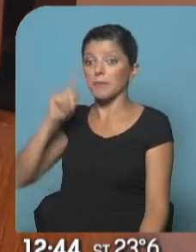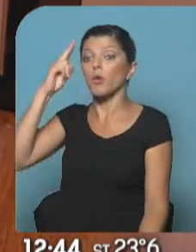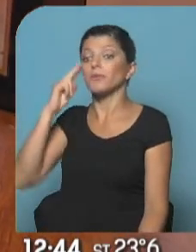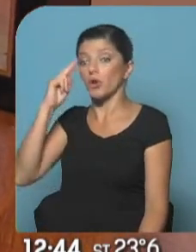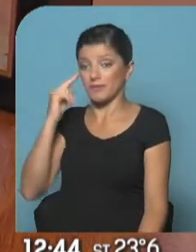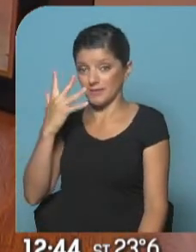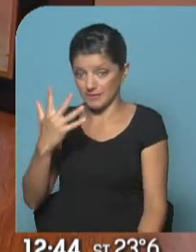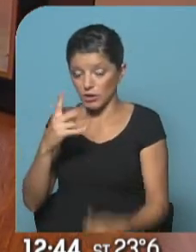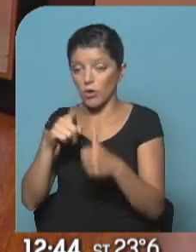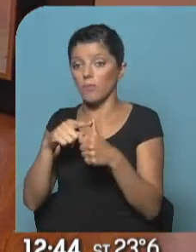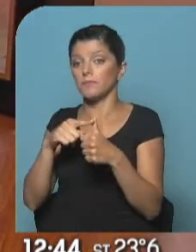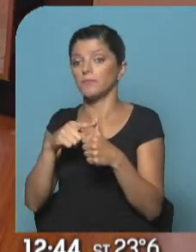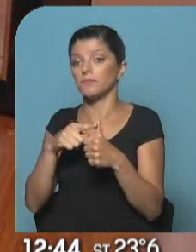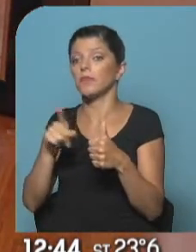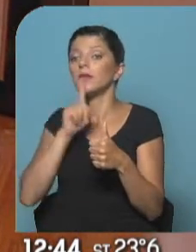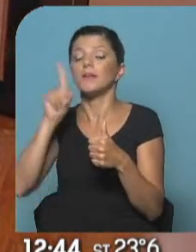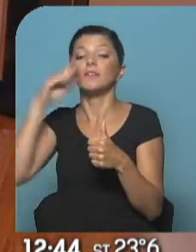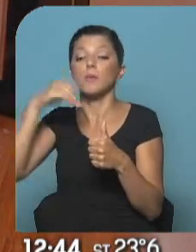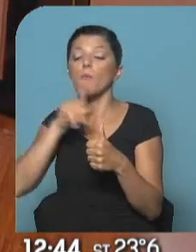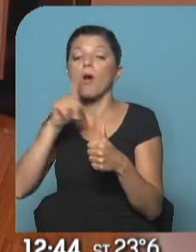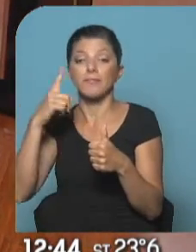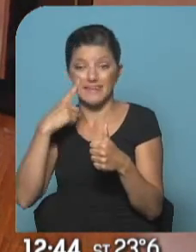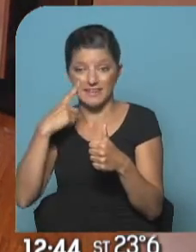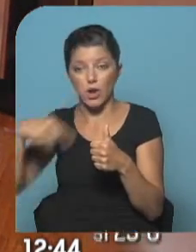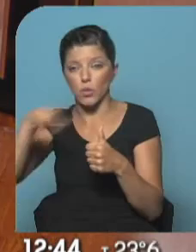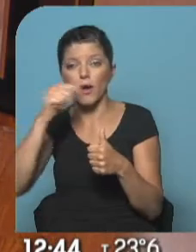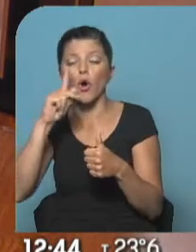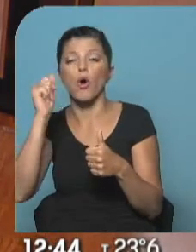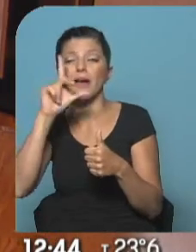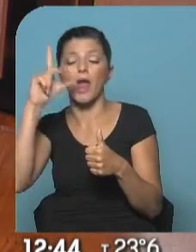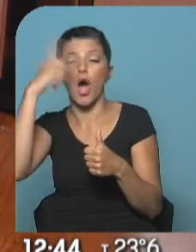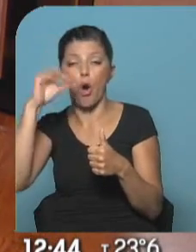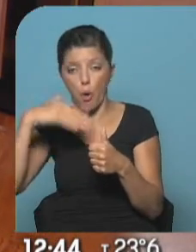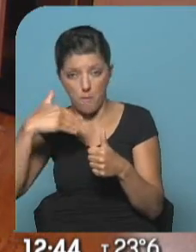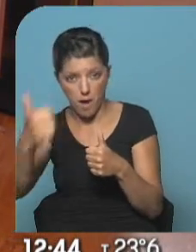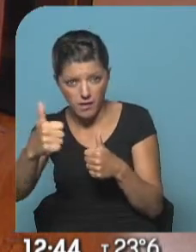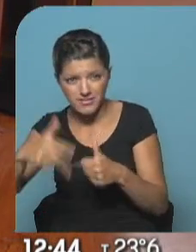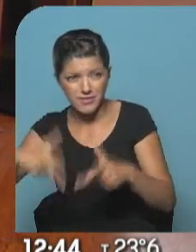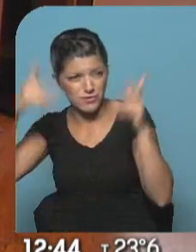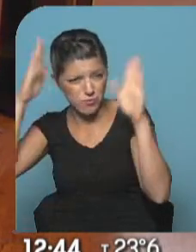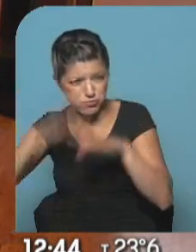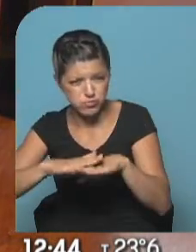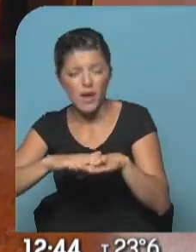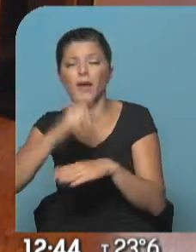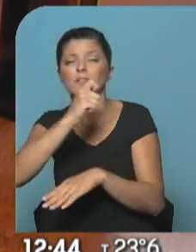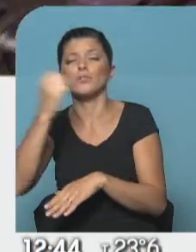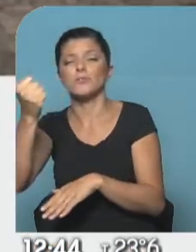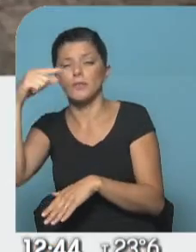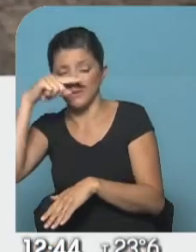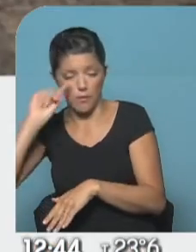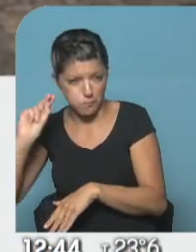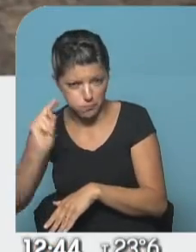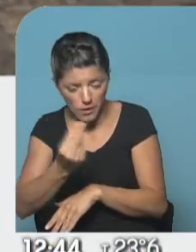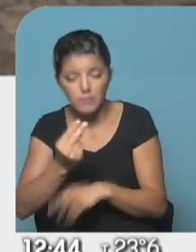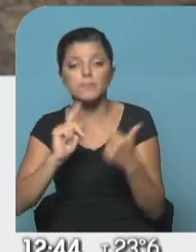1995 derrumbó el edificio federal de Oklahoma, 167 muertos, y es más, el extremismo de derecha en Estados